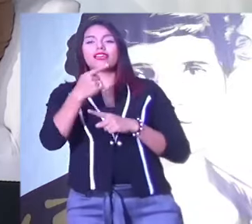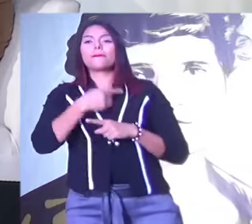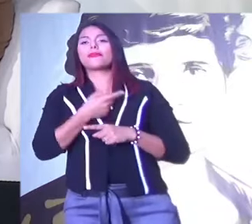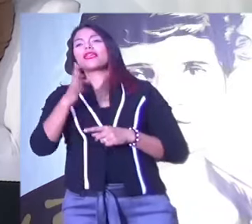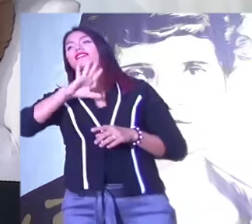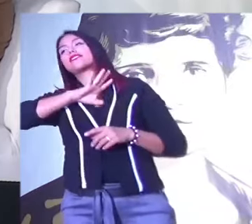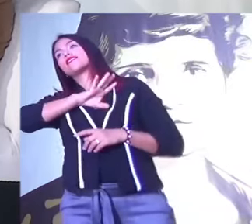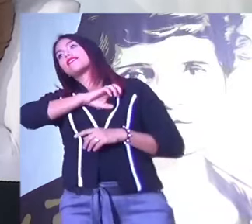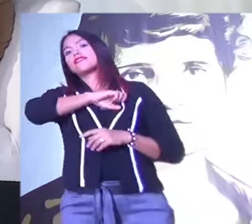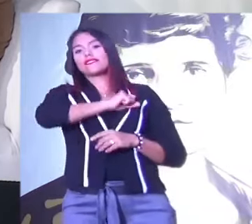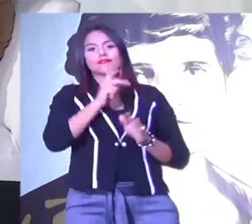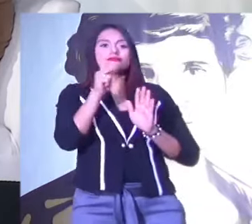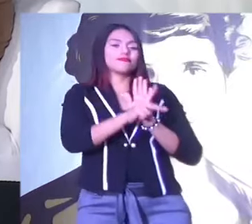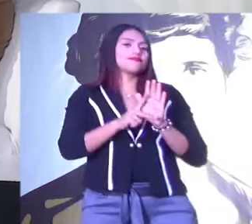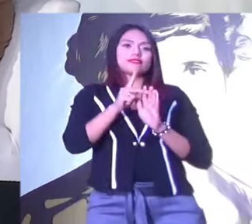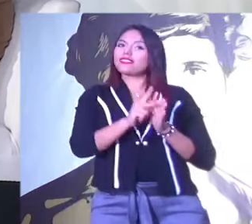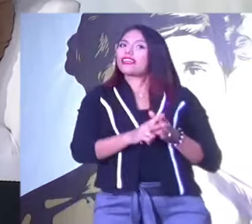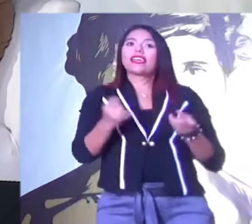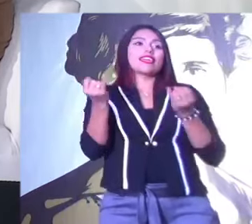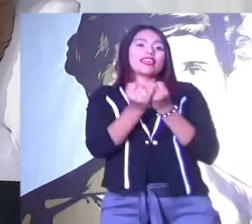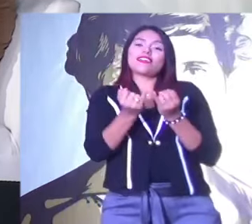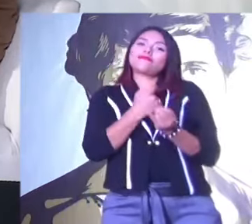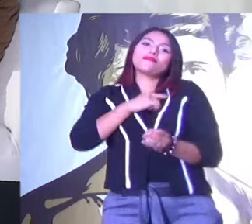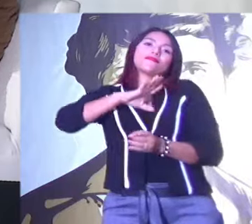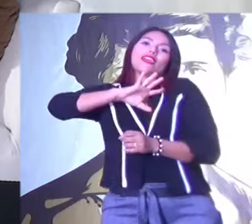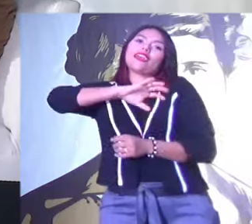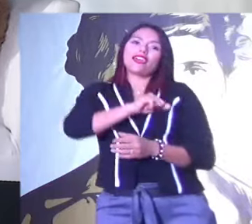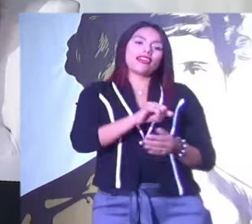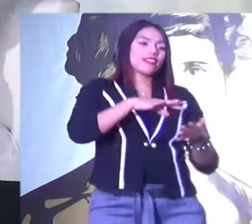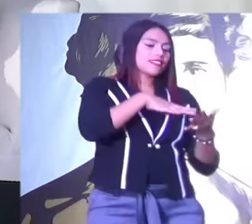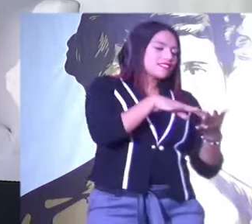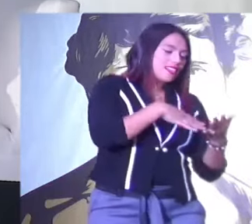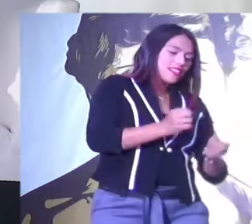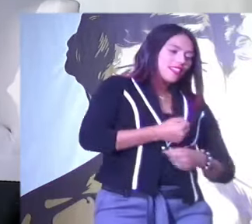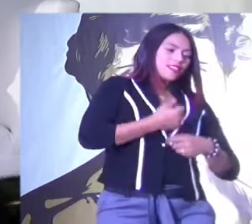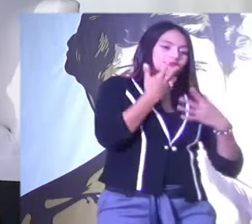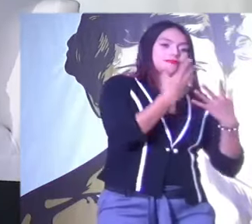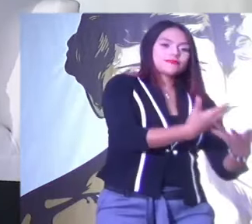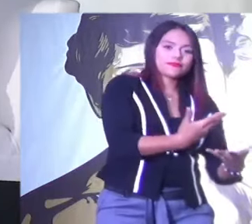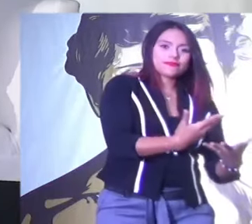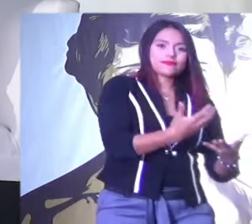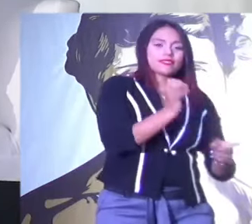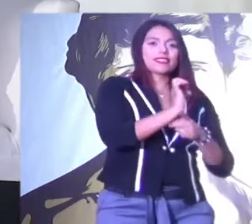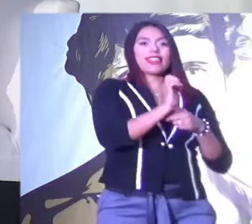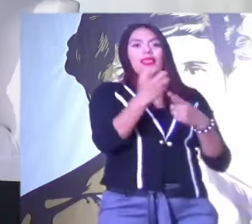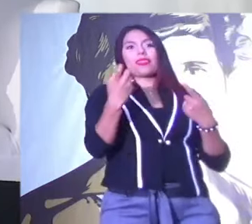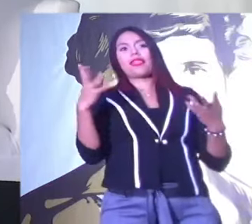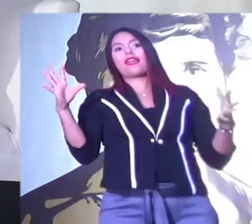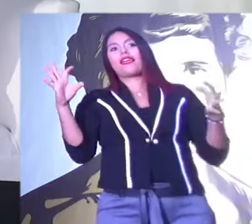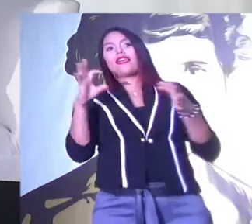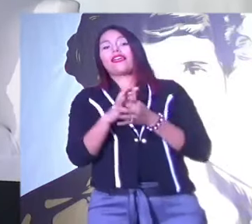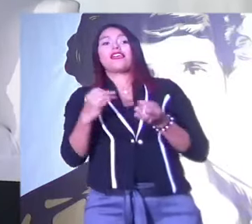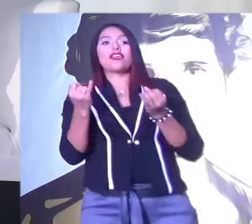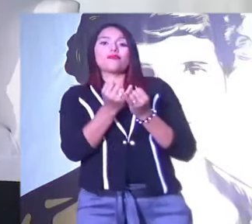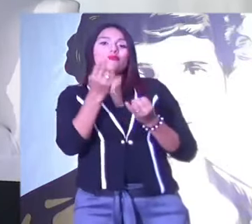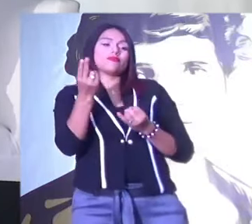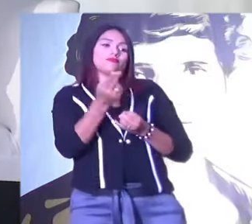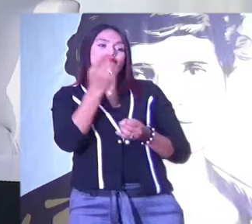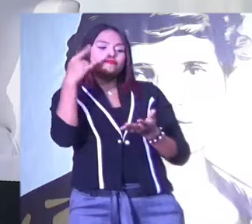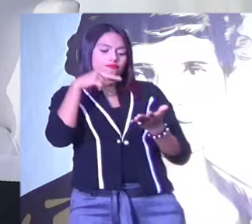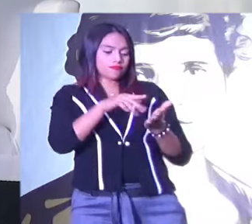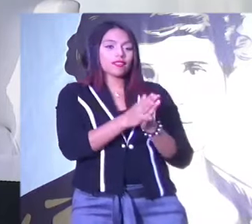y tengo ese amor por la literatura y yo no sé separar mis pasiones, ¿no? Por eso igualmente vas a encontrar la música que me gusta